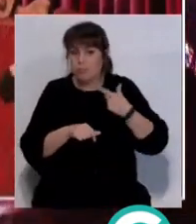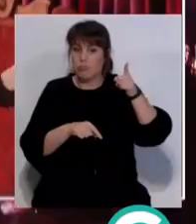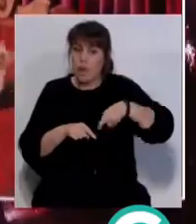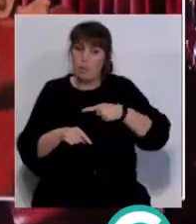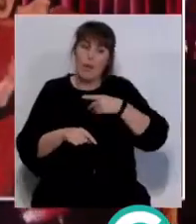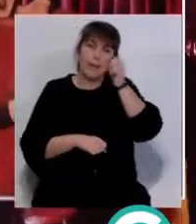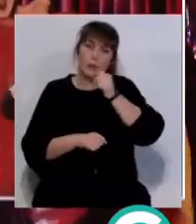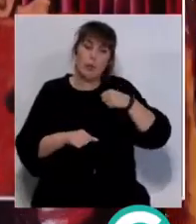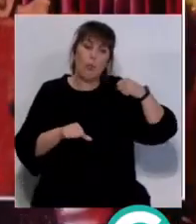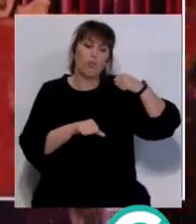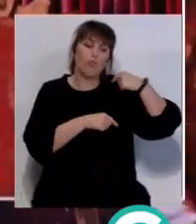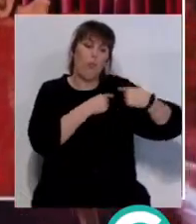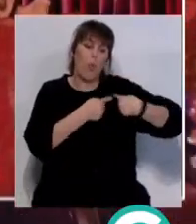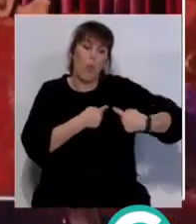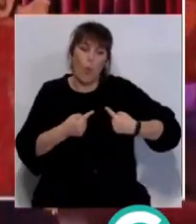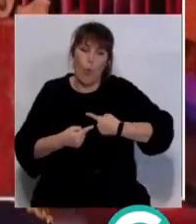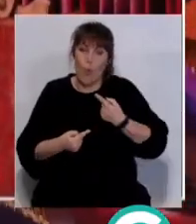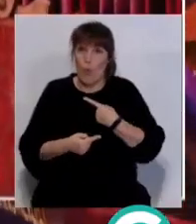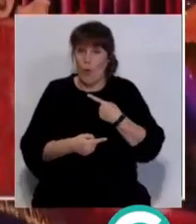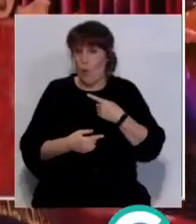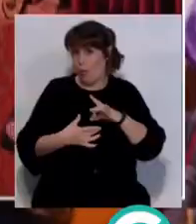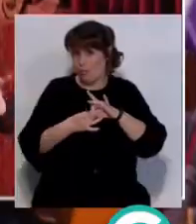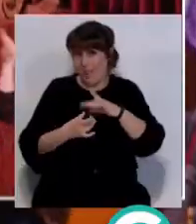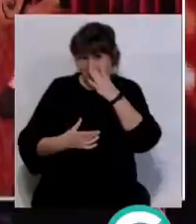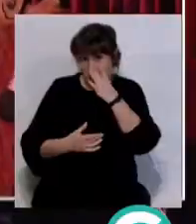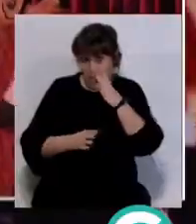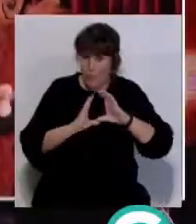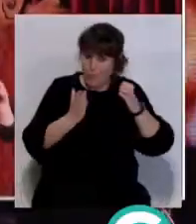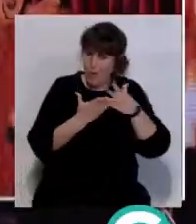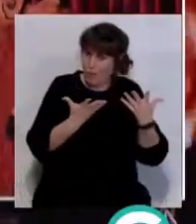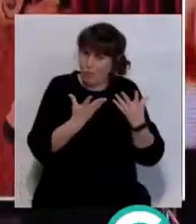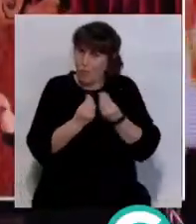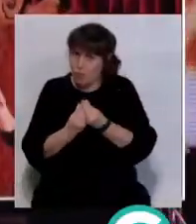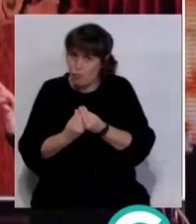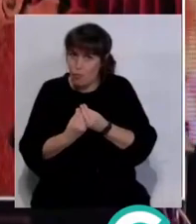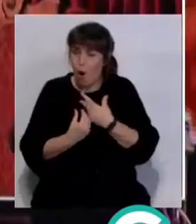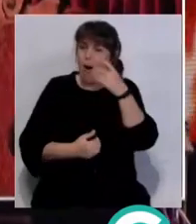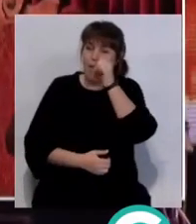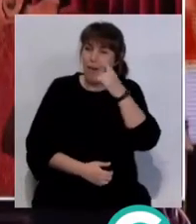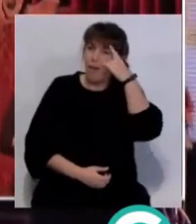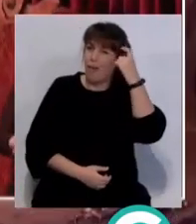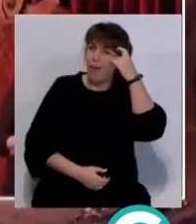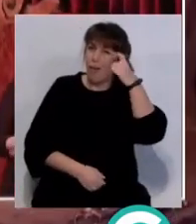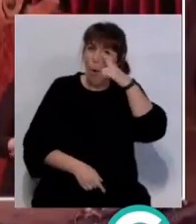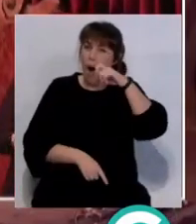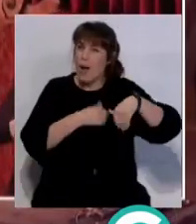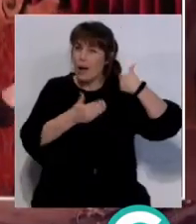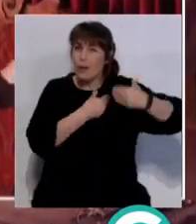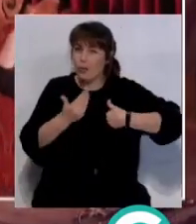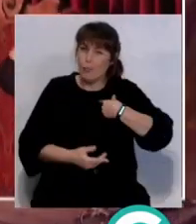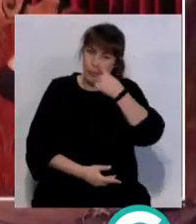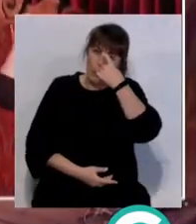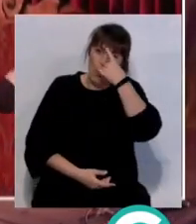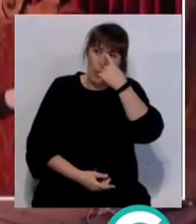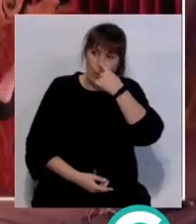obra carnavalesca hasta el momento. Acompañado por su agrupación, fue recordando las coplas y las vivencias en todos estos años. Recuerdo que